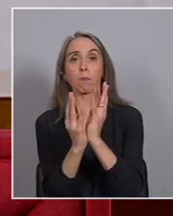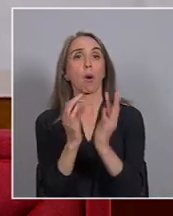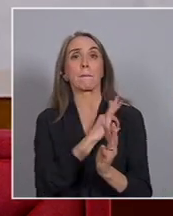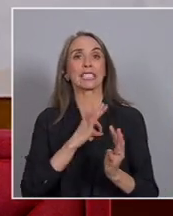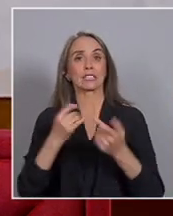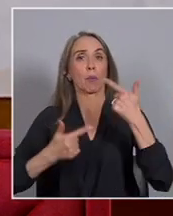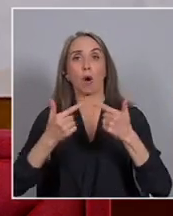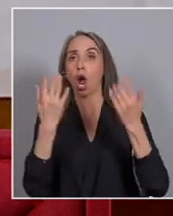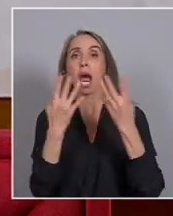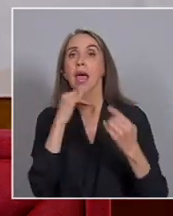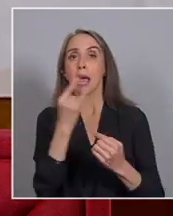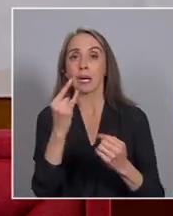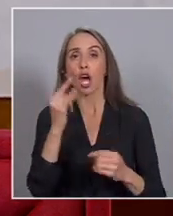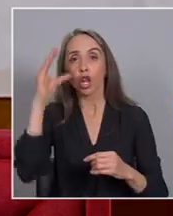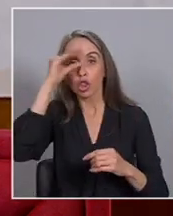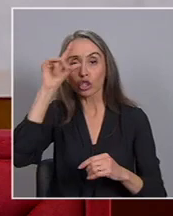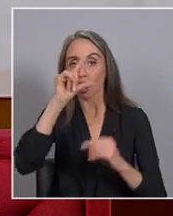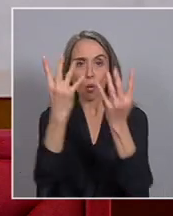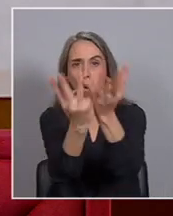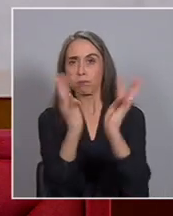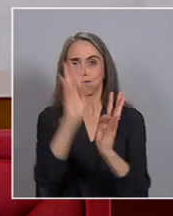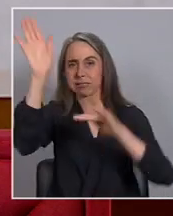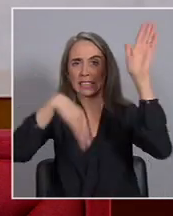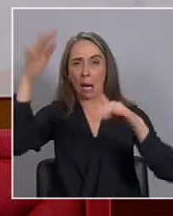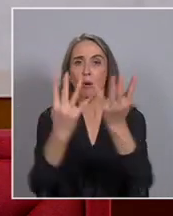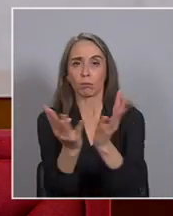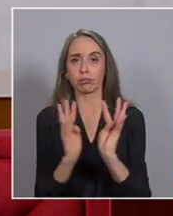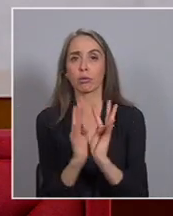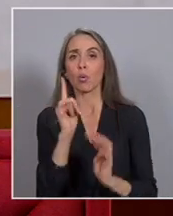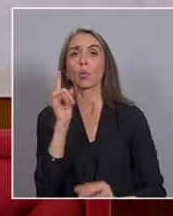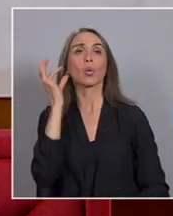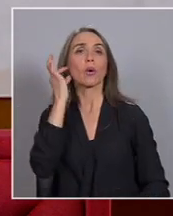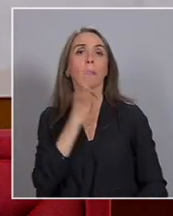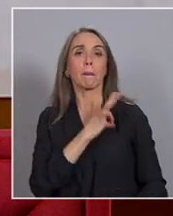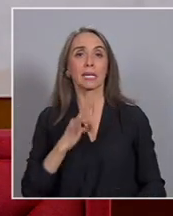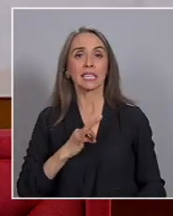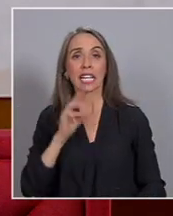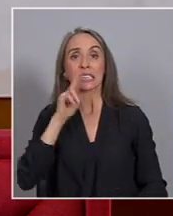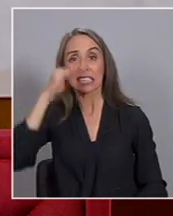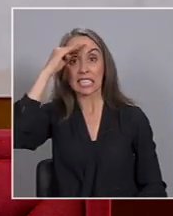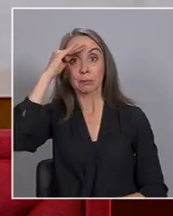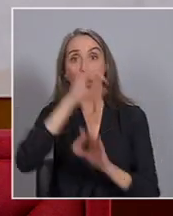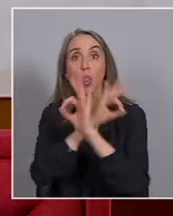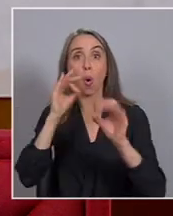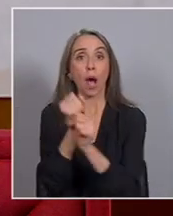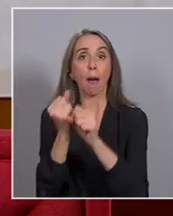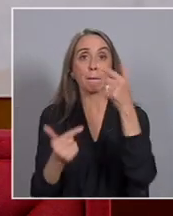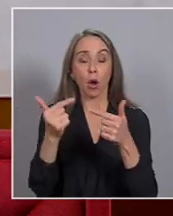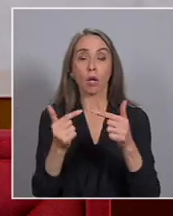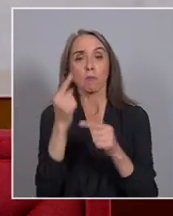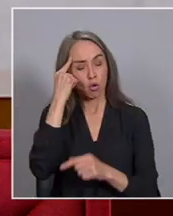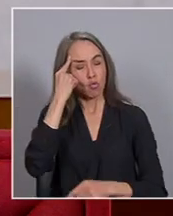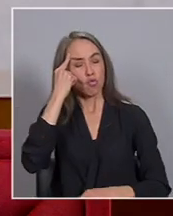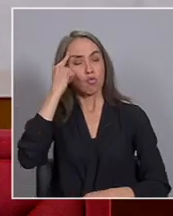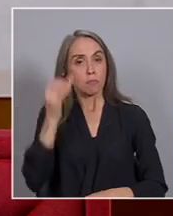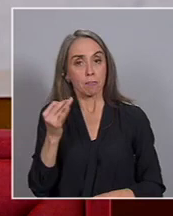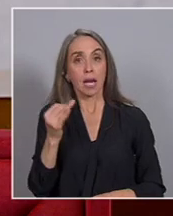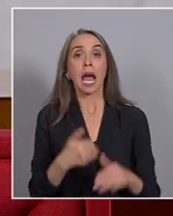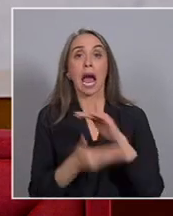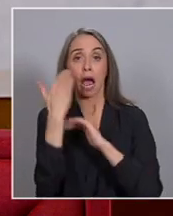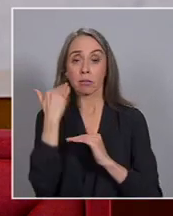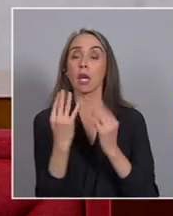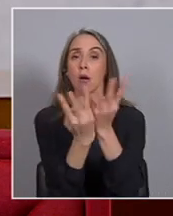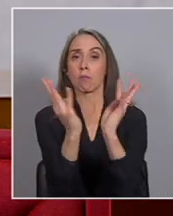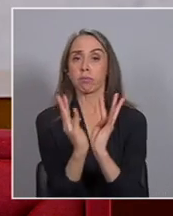emergencia, una noche de lunes, y en donde una ministra, sin experiencia política, pero con mucha convicción en ese